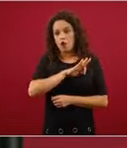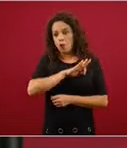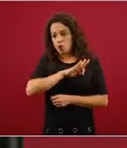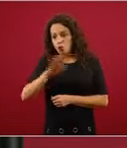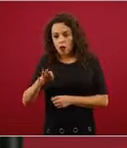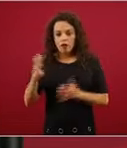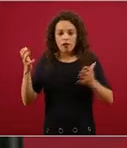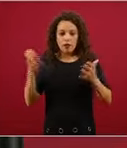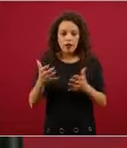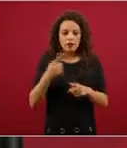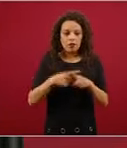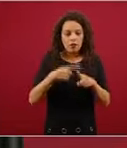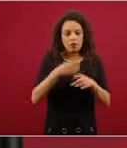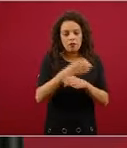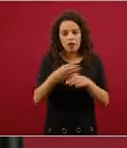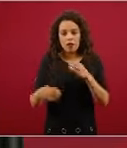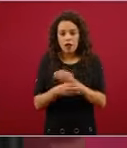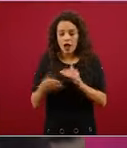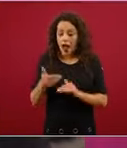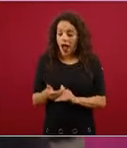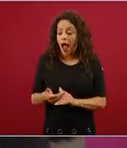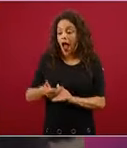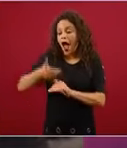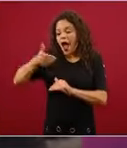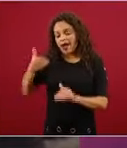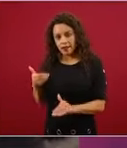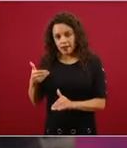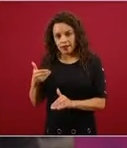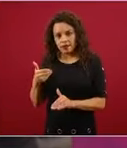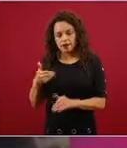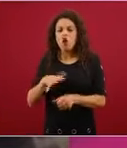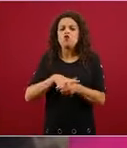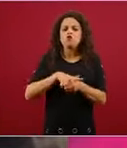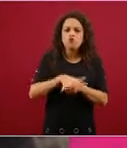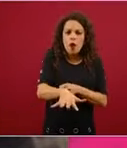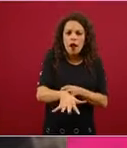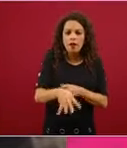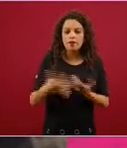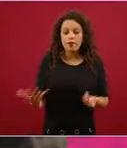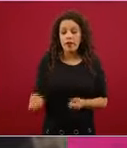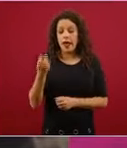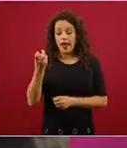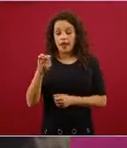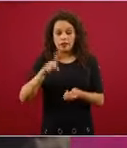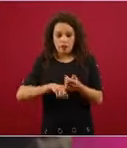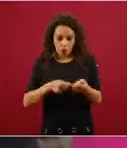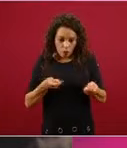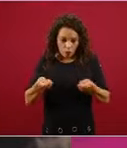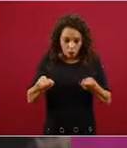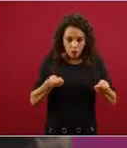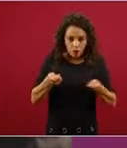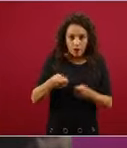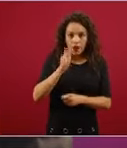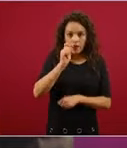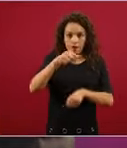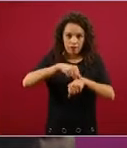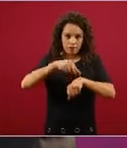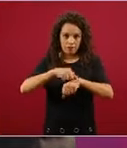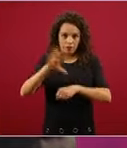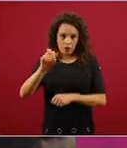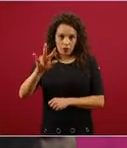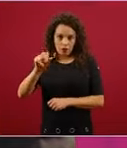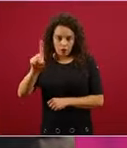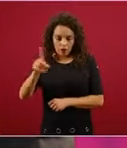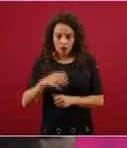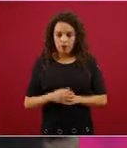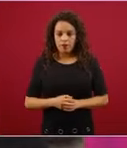de que presente deterioro. ¿Y cuáles son esas cosas? Ese es el manejo médico de COVID. Y vamos a distinguir hoy en la presentación que hará el